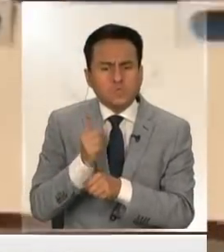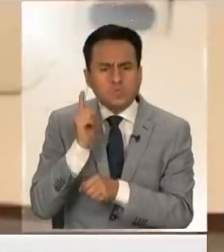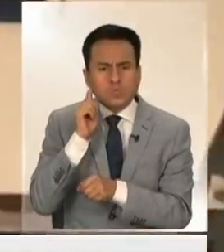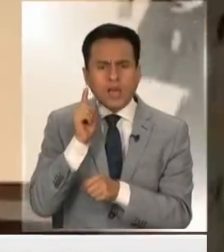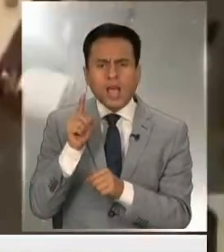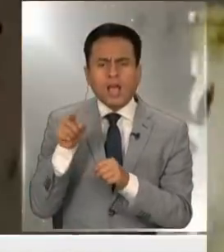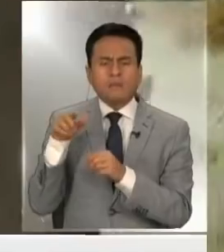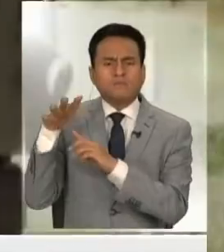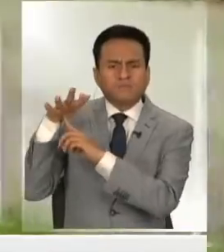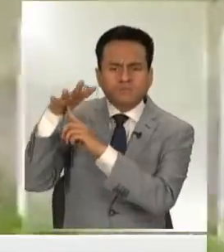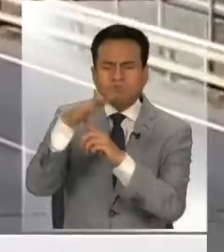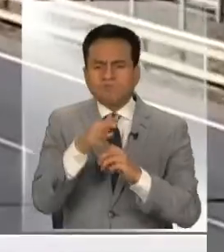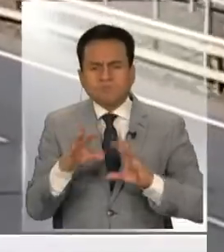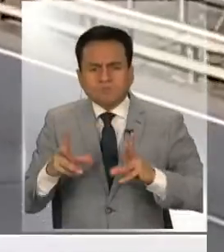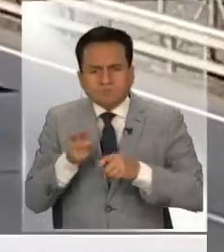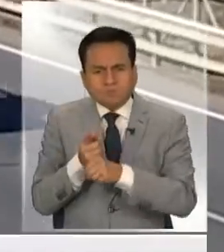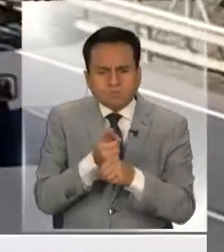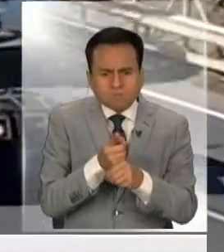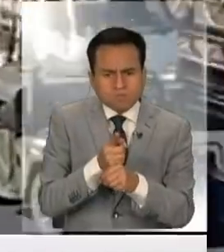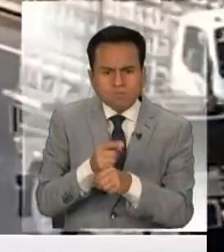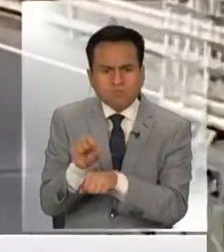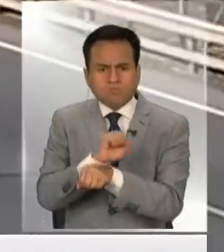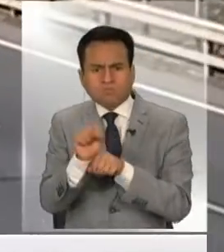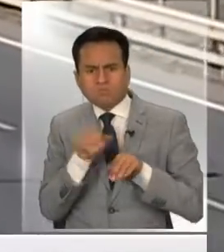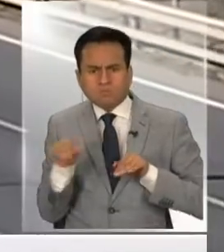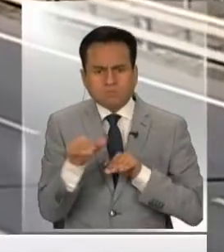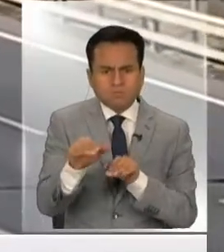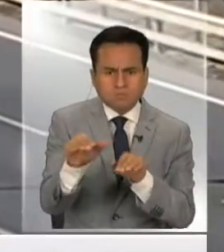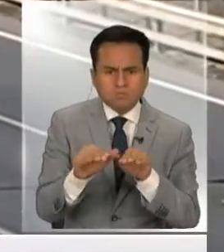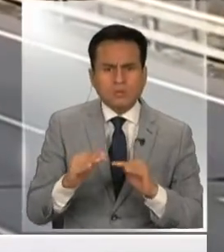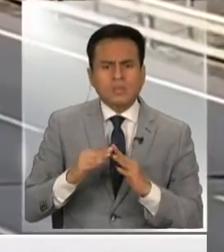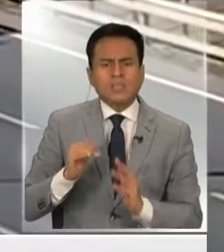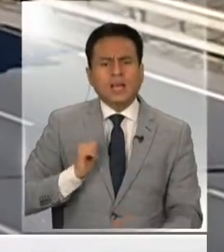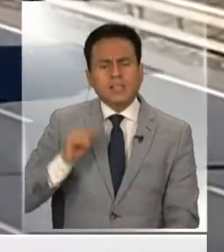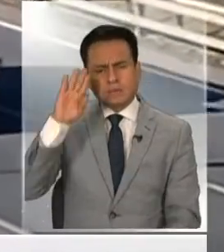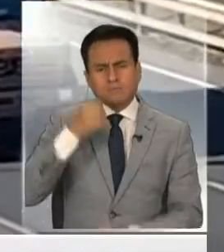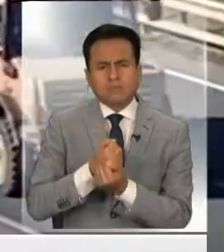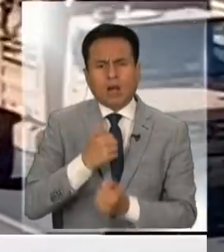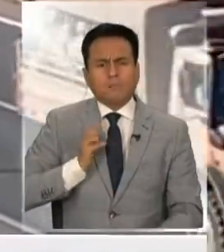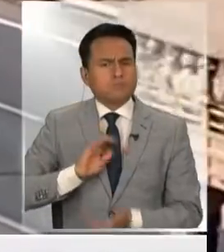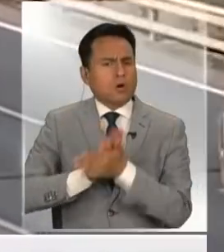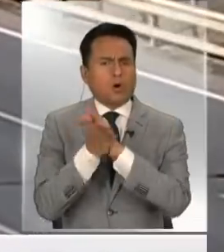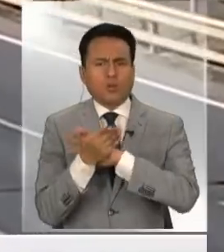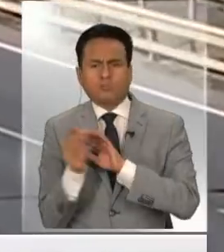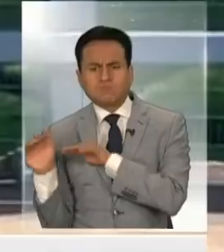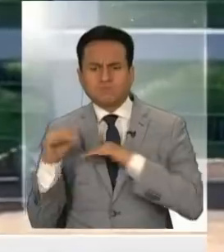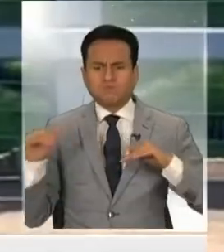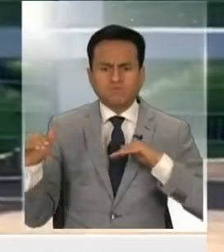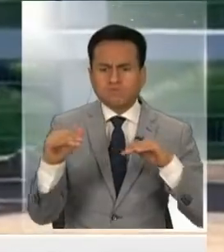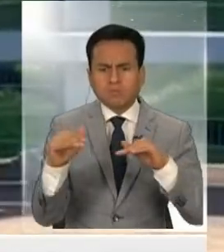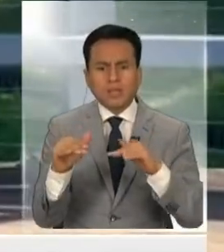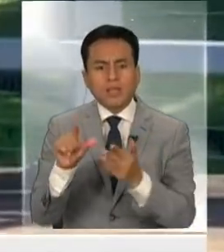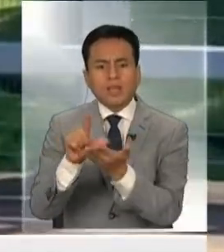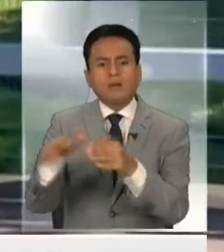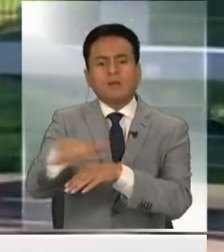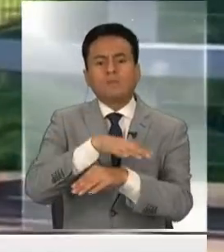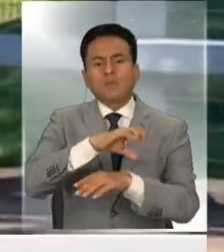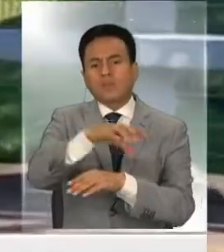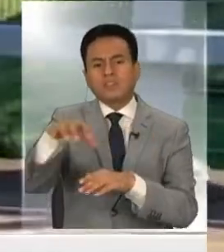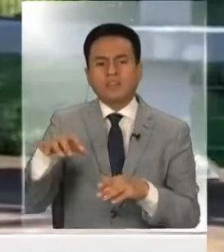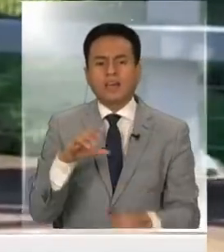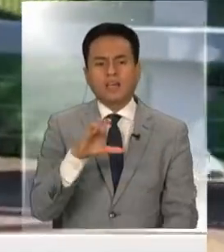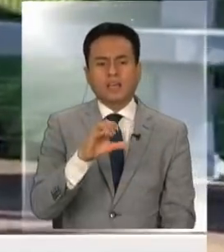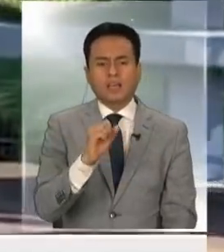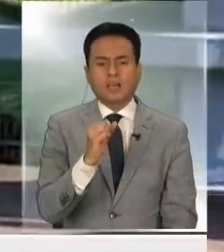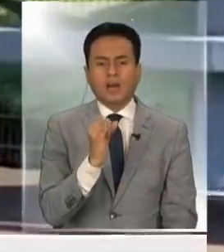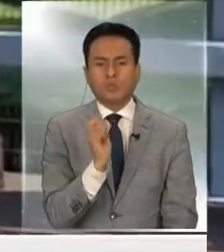por aire y tierra. Así es el despliegue que patrullas militares y policiales mantienen por estos días en las provincias de Cautín y